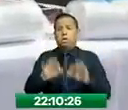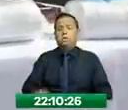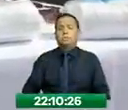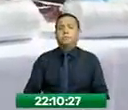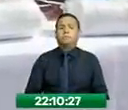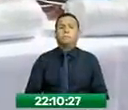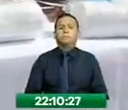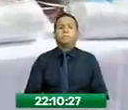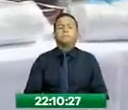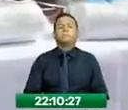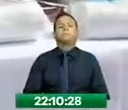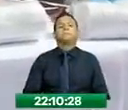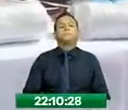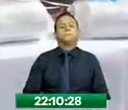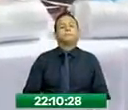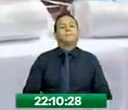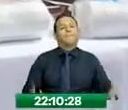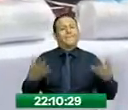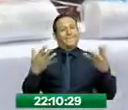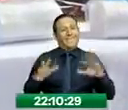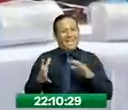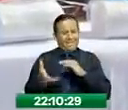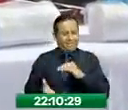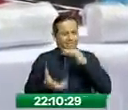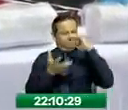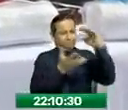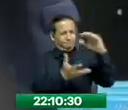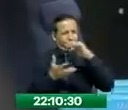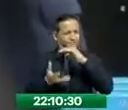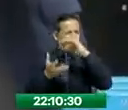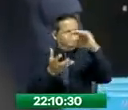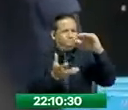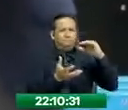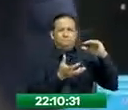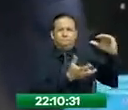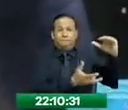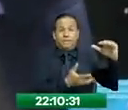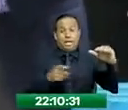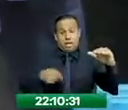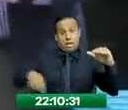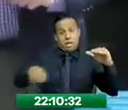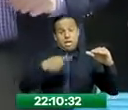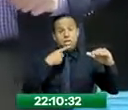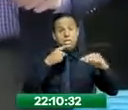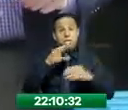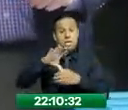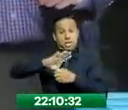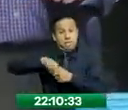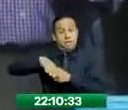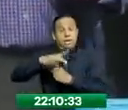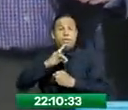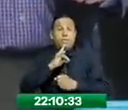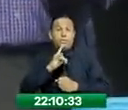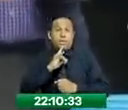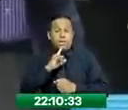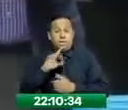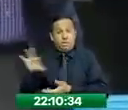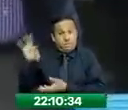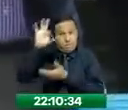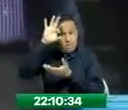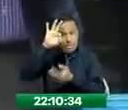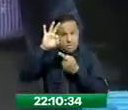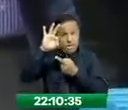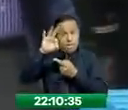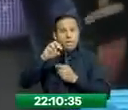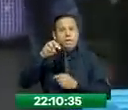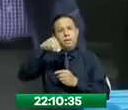lo mencionó luego de la donación de insumos médicos a un centro de salud tipo c en manta provincia de manabí aquí el embajador de estados unidos en el